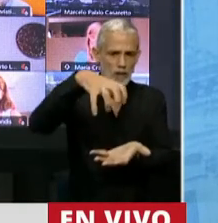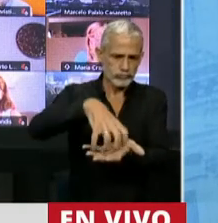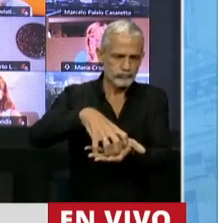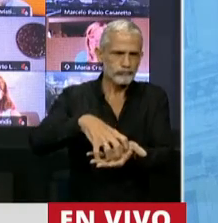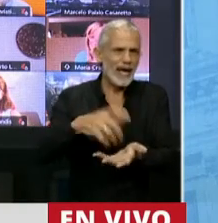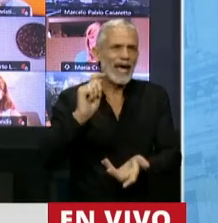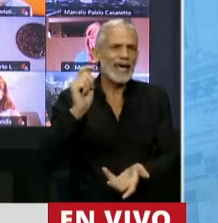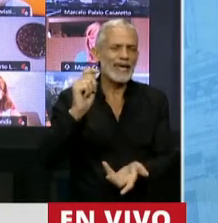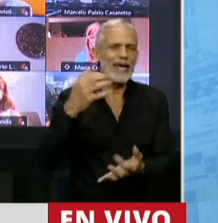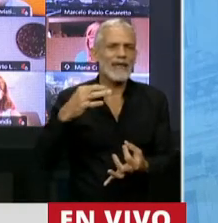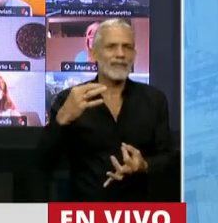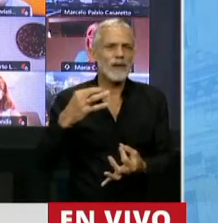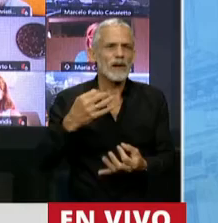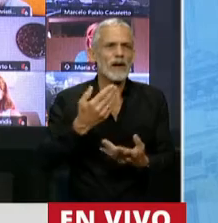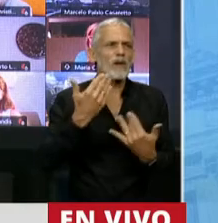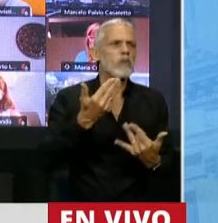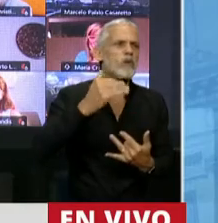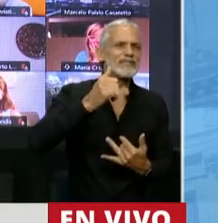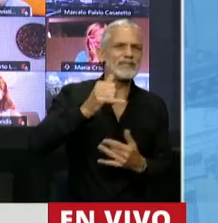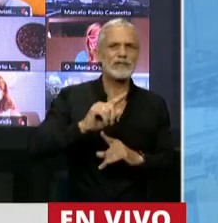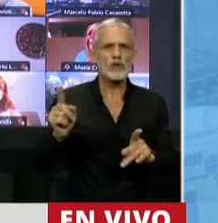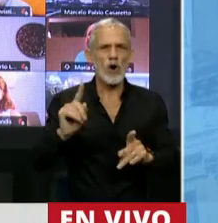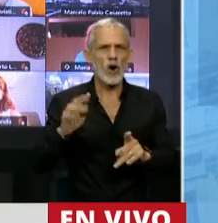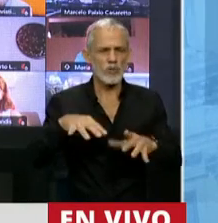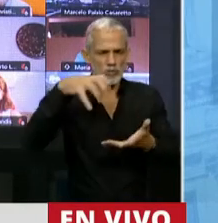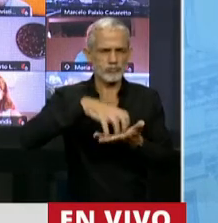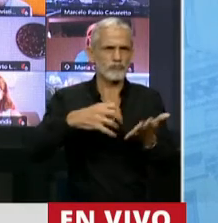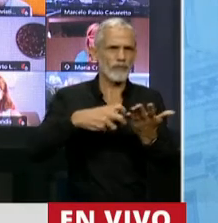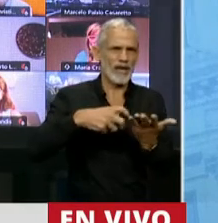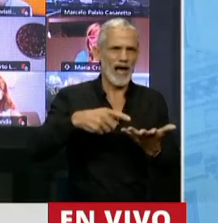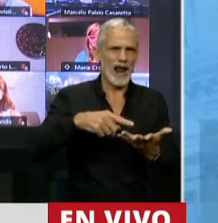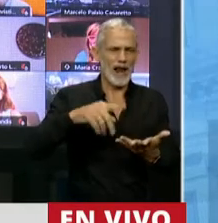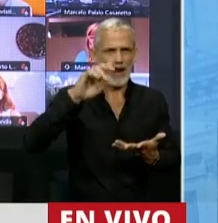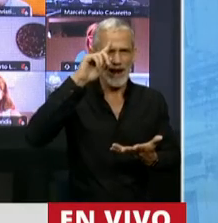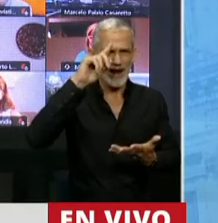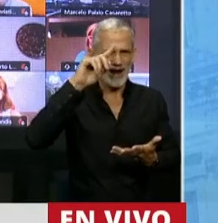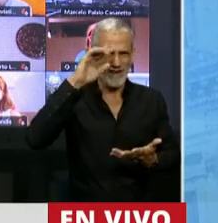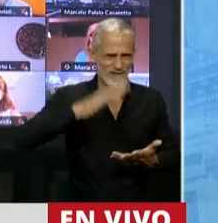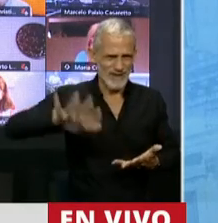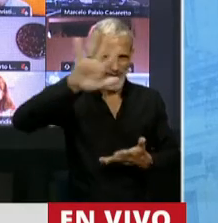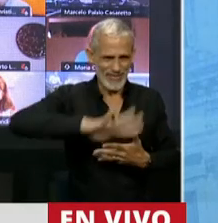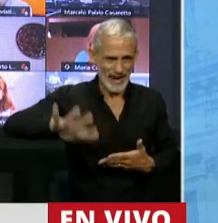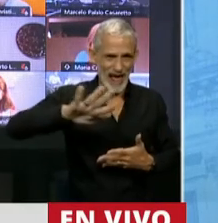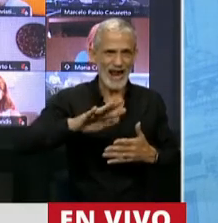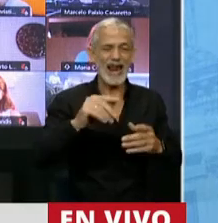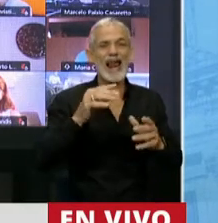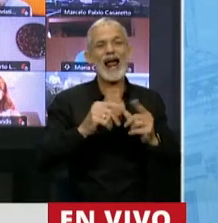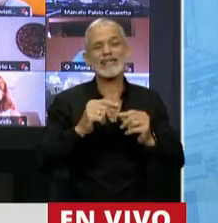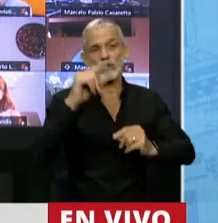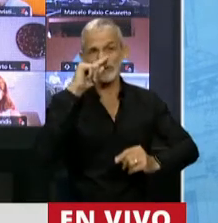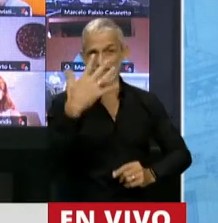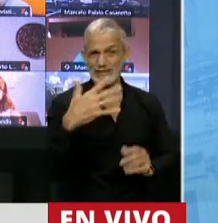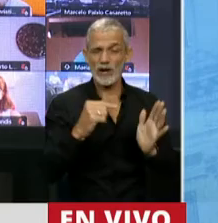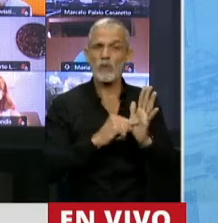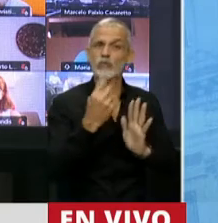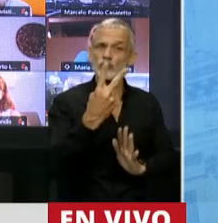debía pronunciarse en estos casos. Un organismo fiscal, federal, dice el artículo 75, inciso 2, tendrá a su cargo